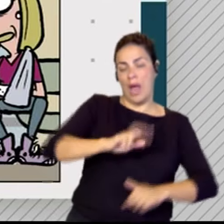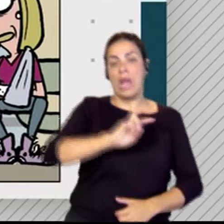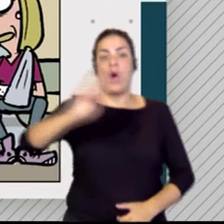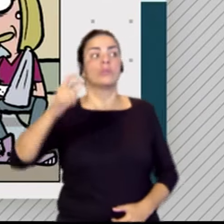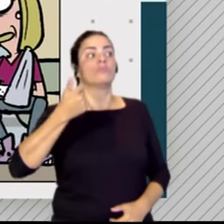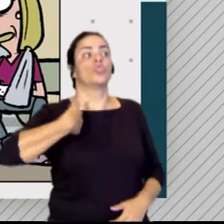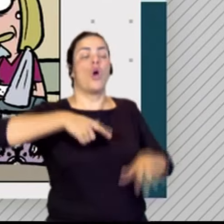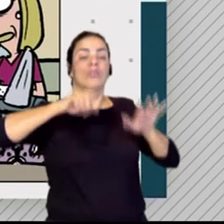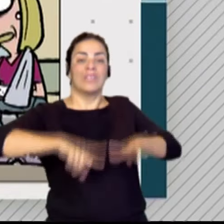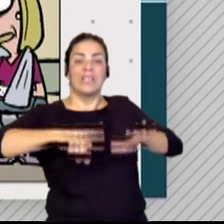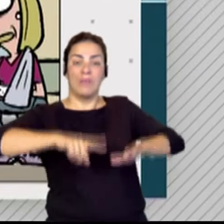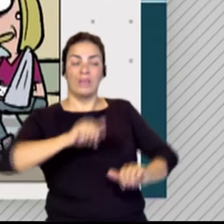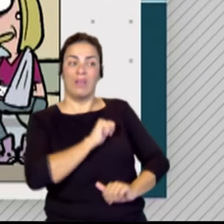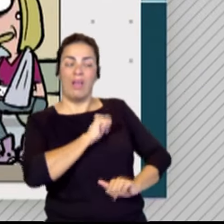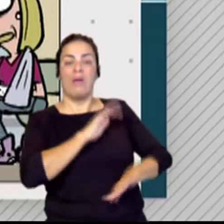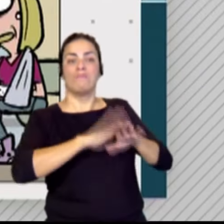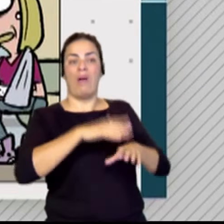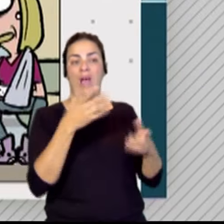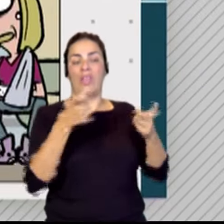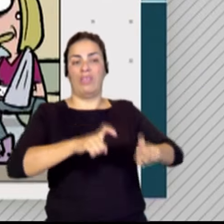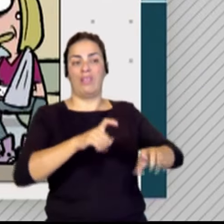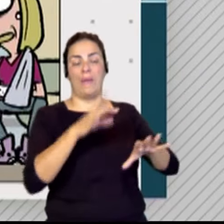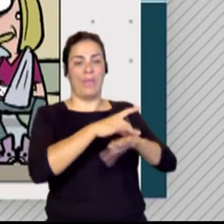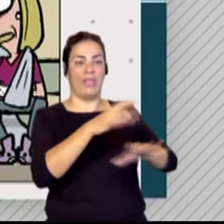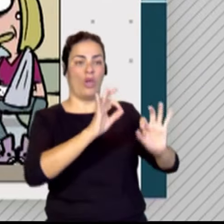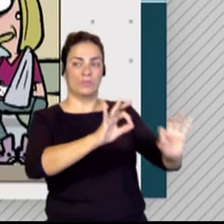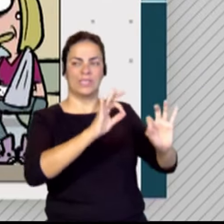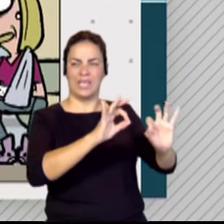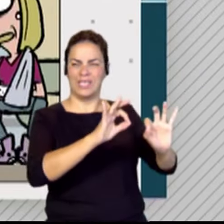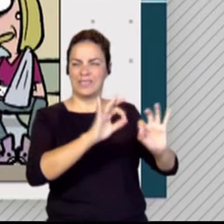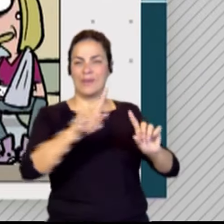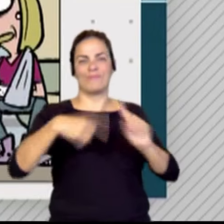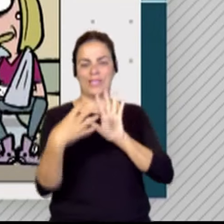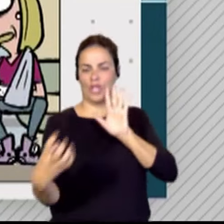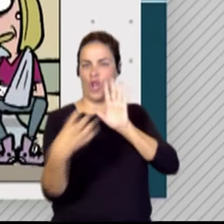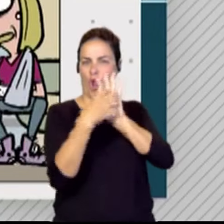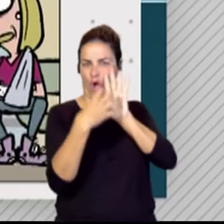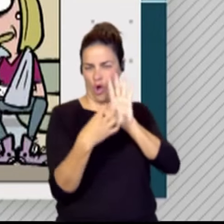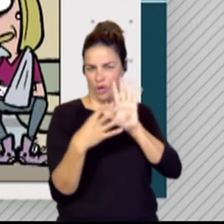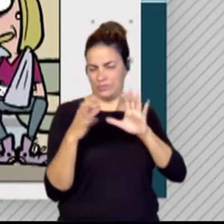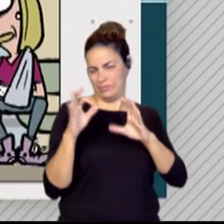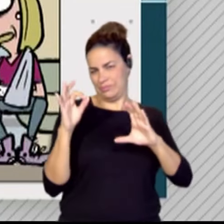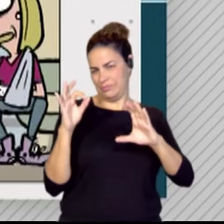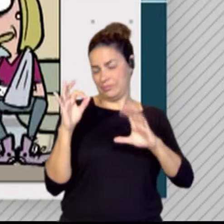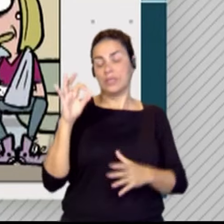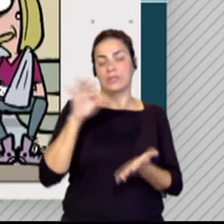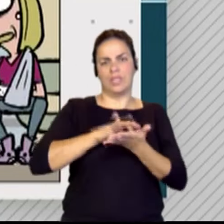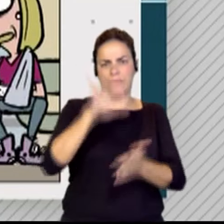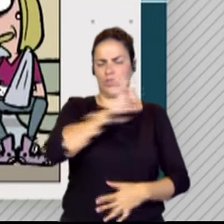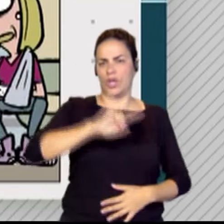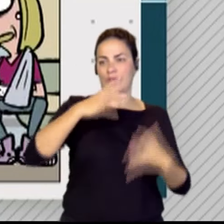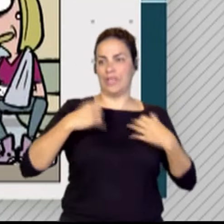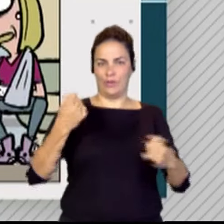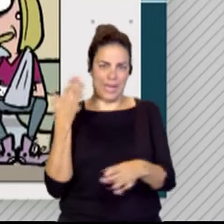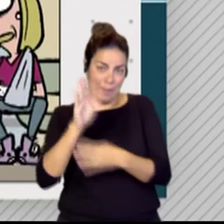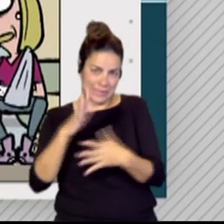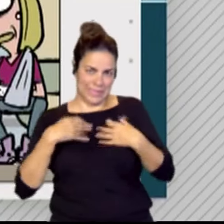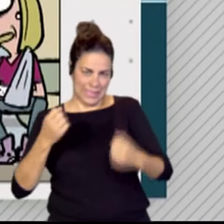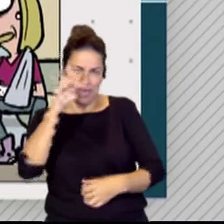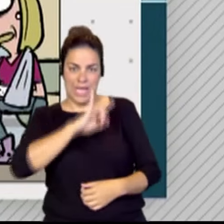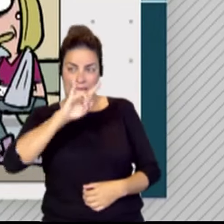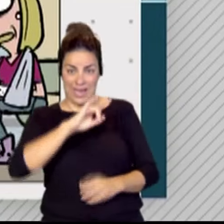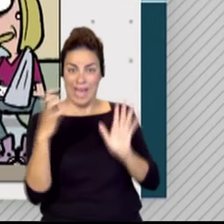6 meses para que me atienda el especialista y un logo del servicio canario de salud que representa a la sanidad canaria dice y